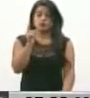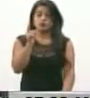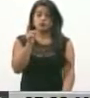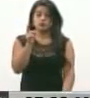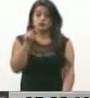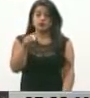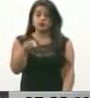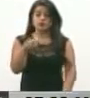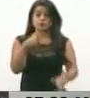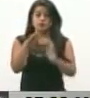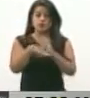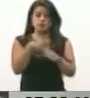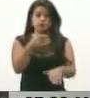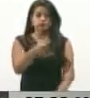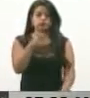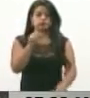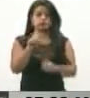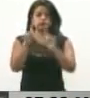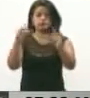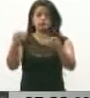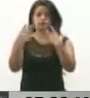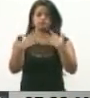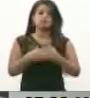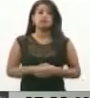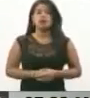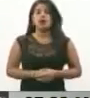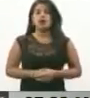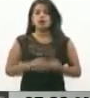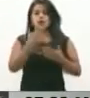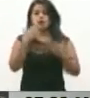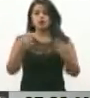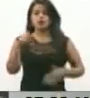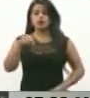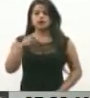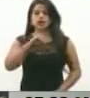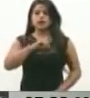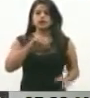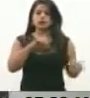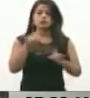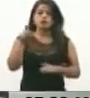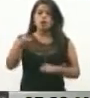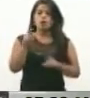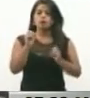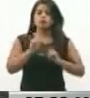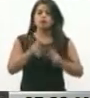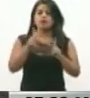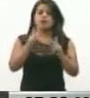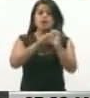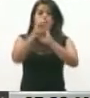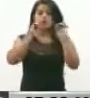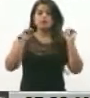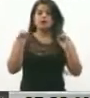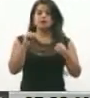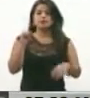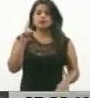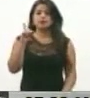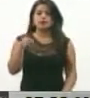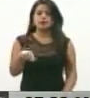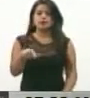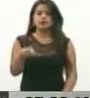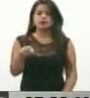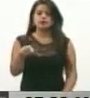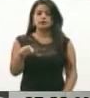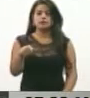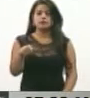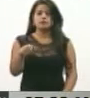que estuvieras viendo, ¿no? En el caso nuestro, pues tenemos esta valiosísima oportunidad de las Olimpiadas y